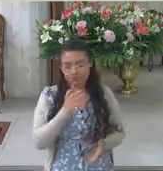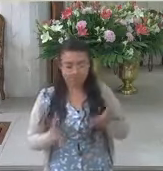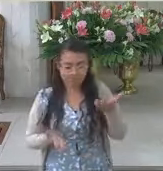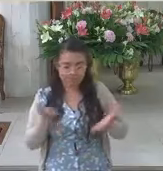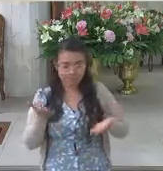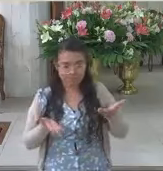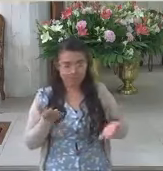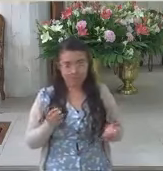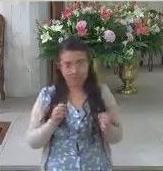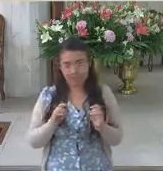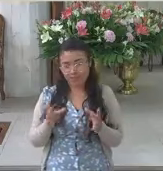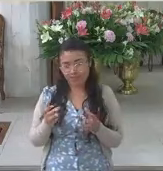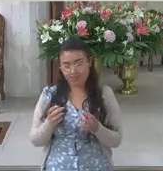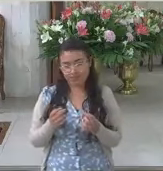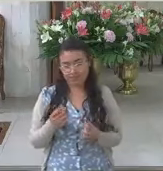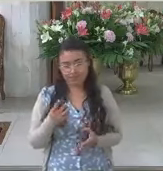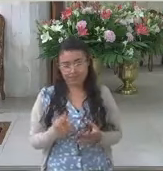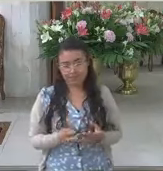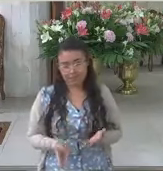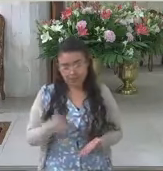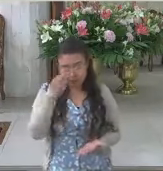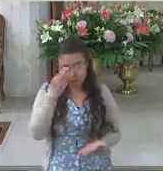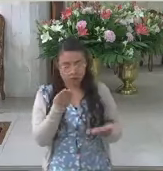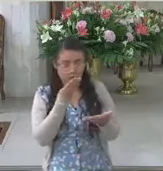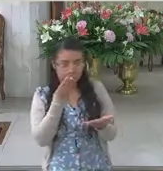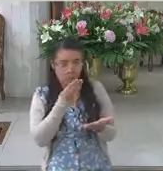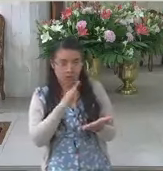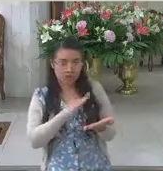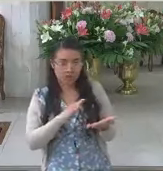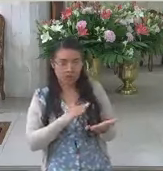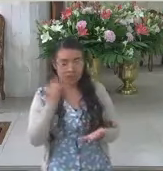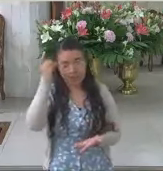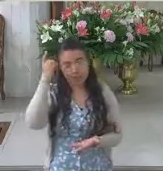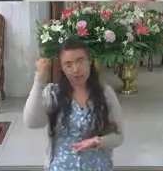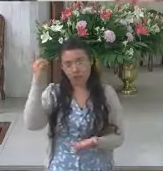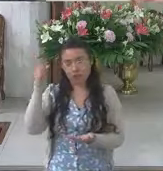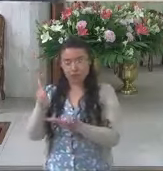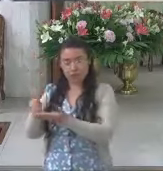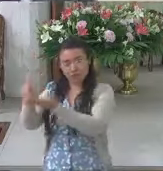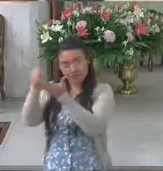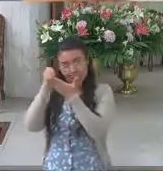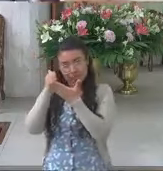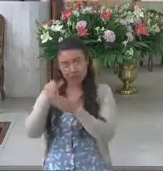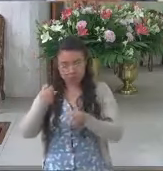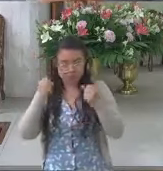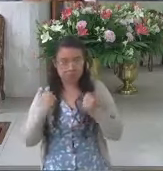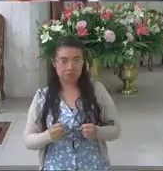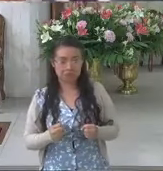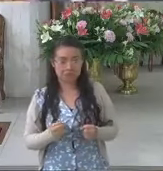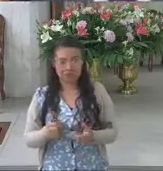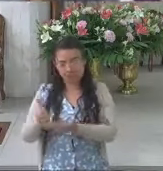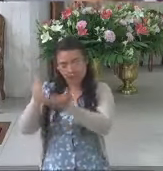lo puedo en Cristo que me fortalece vengan los cristianos a darle gracias al